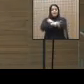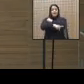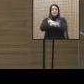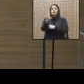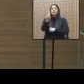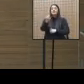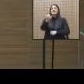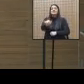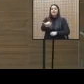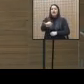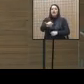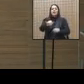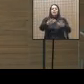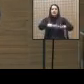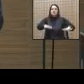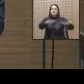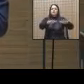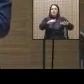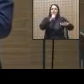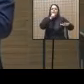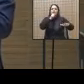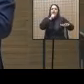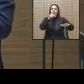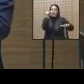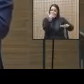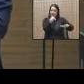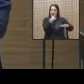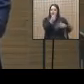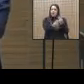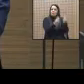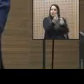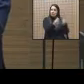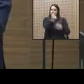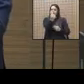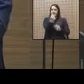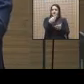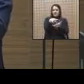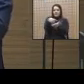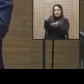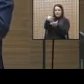esa es la que produce la plata para pagar al resto.